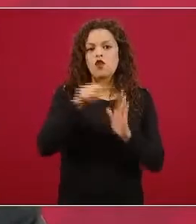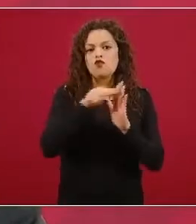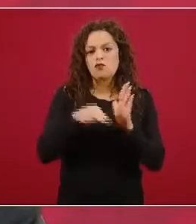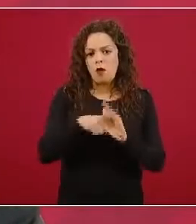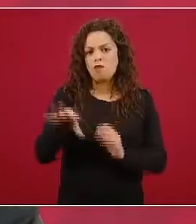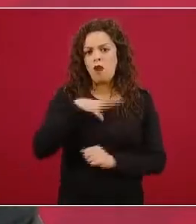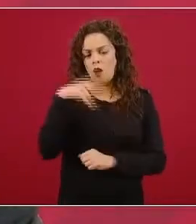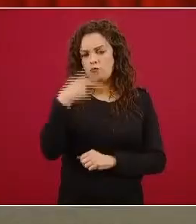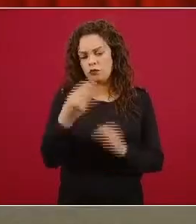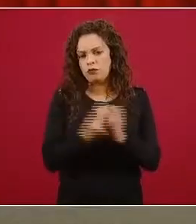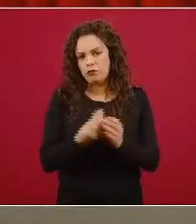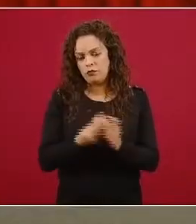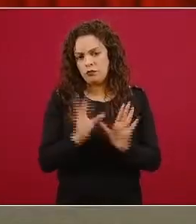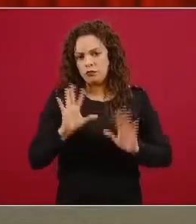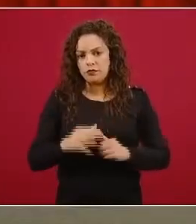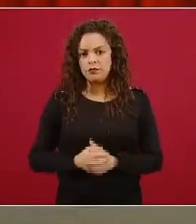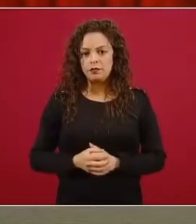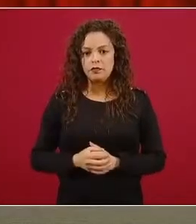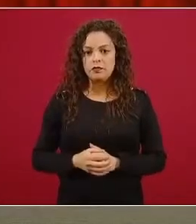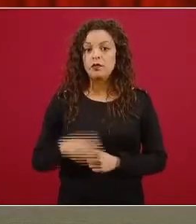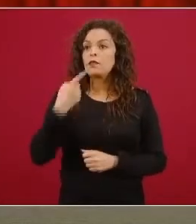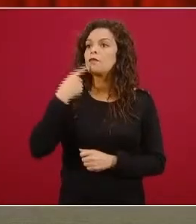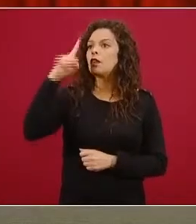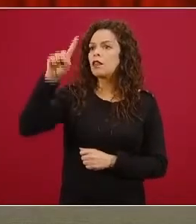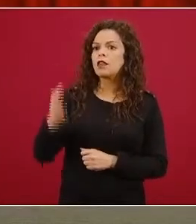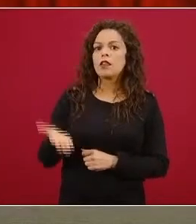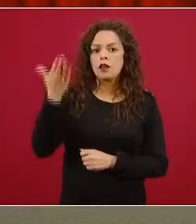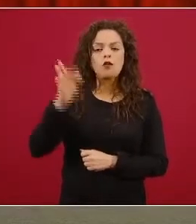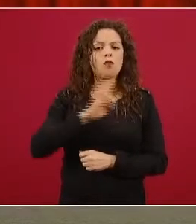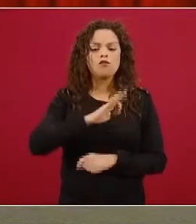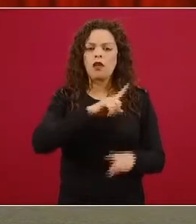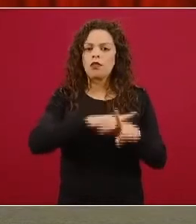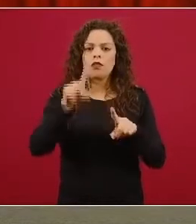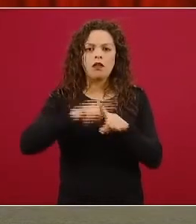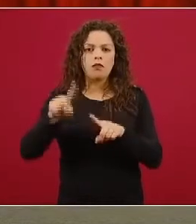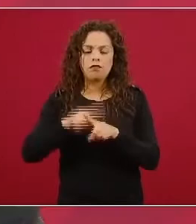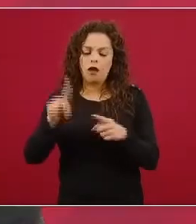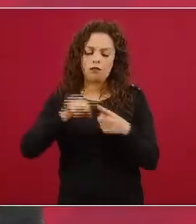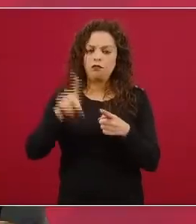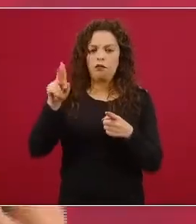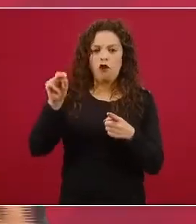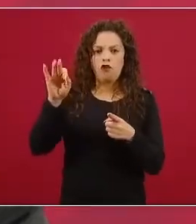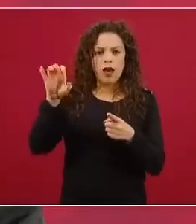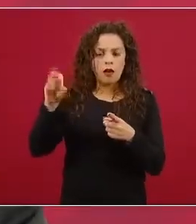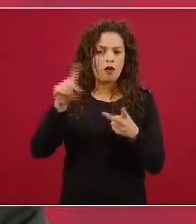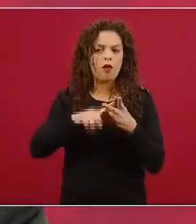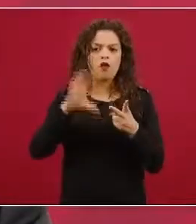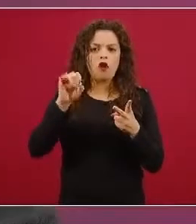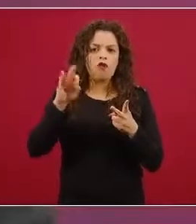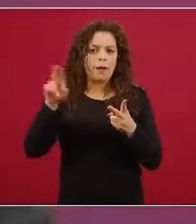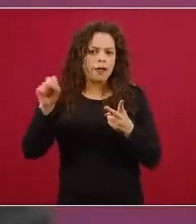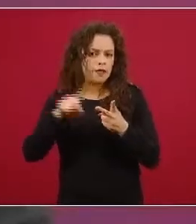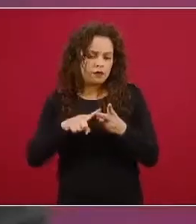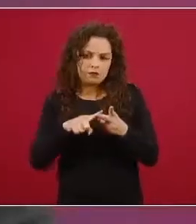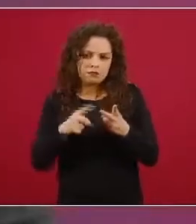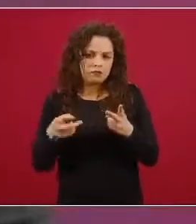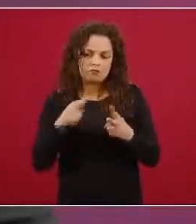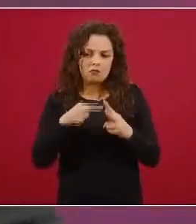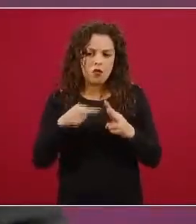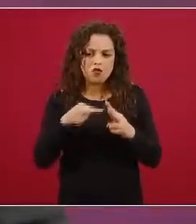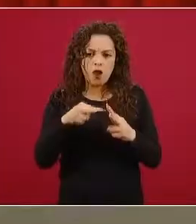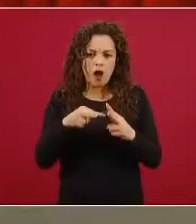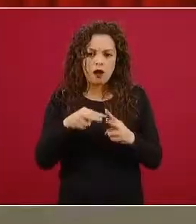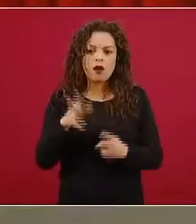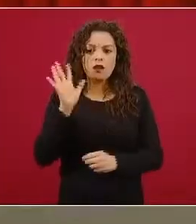contempla respecto. Las denuncias pueden ser mixtas a Profeco o a COFEPRIS, y estamos afinando los elementos para